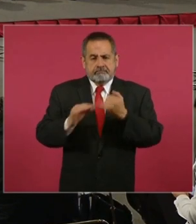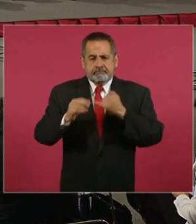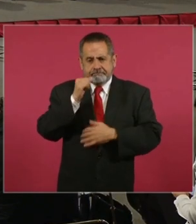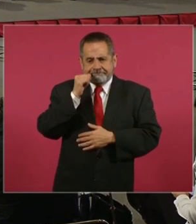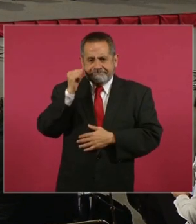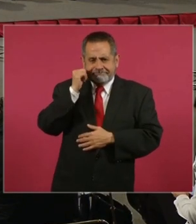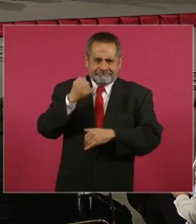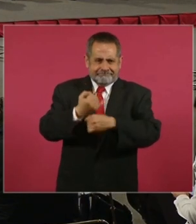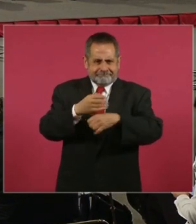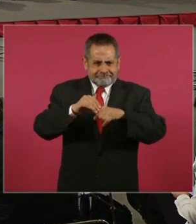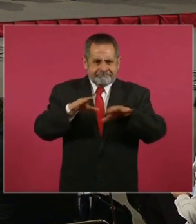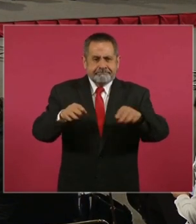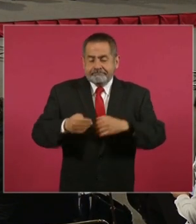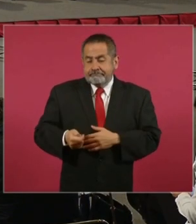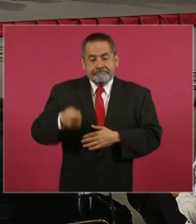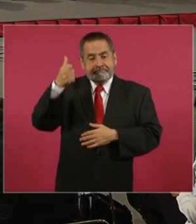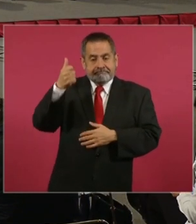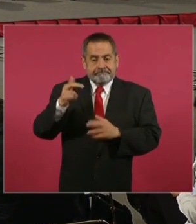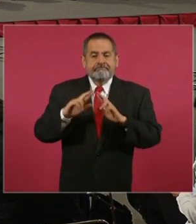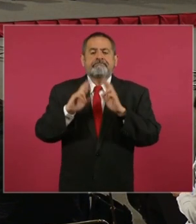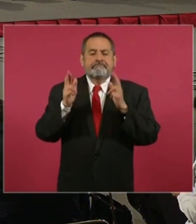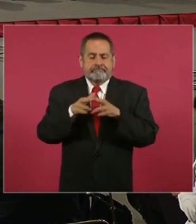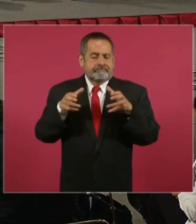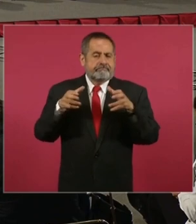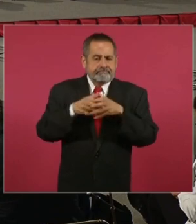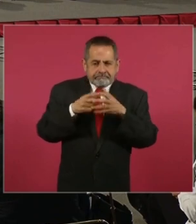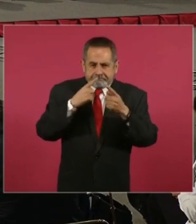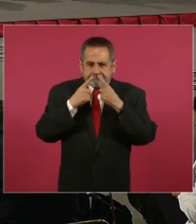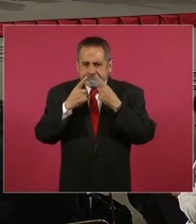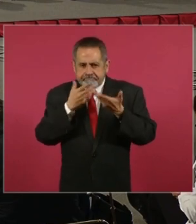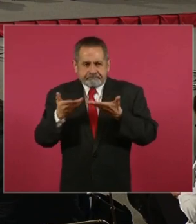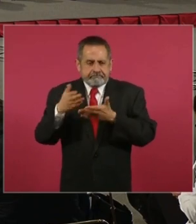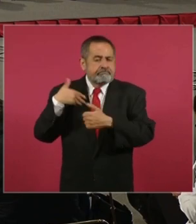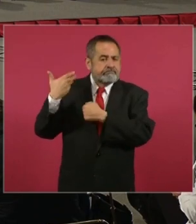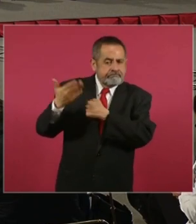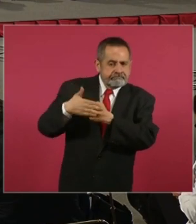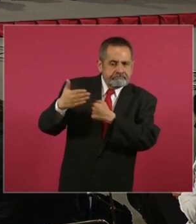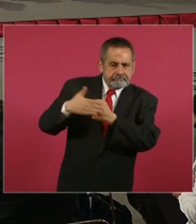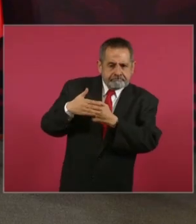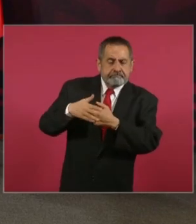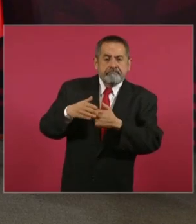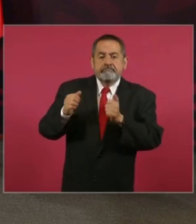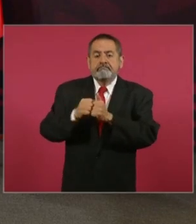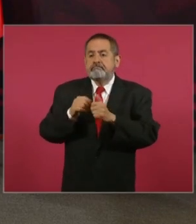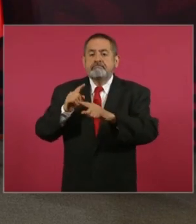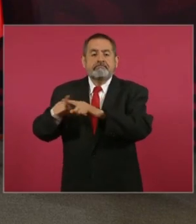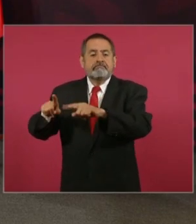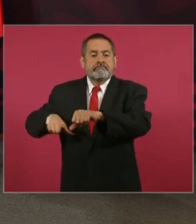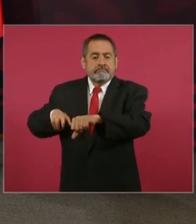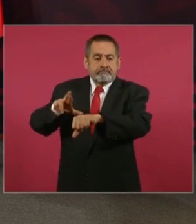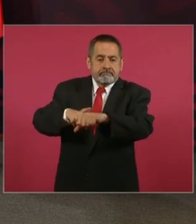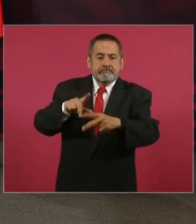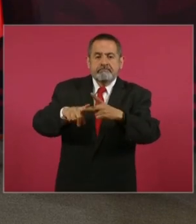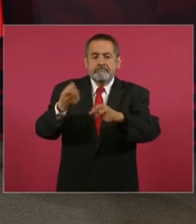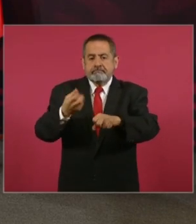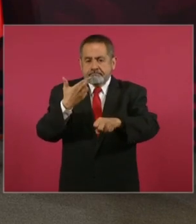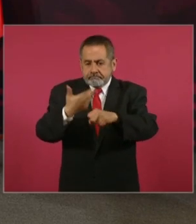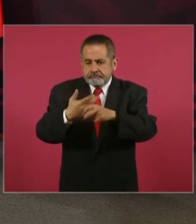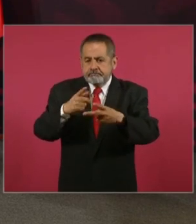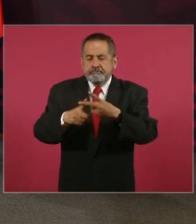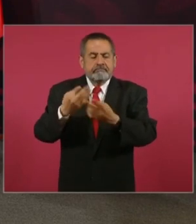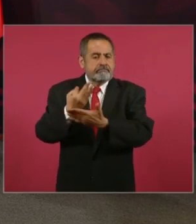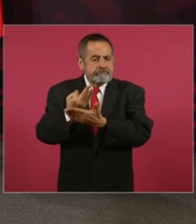informarles, tuvimos una primera reunión preparatoria a otras que vamos a tener con gobernadoras, gobernadores, secretarios de salud, secretarios de